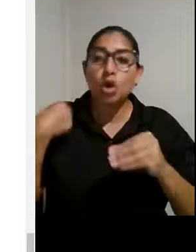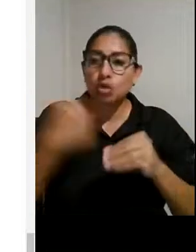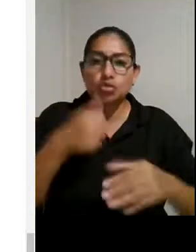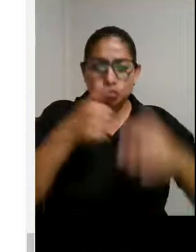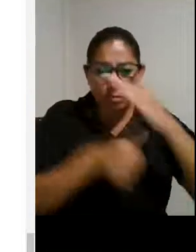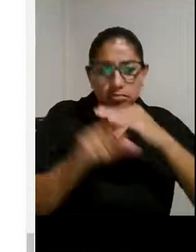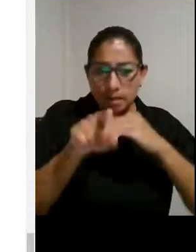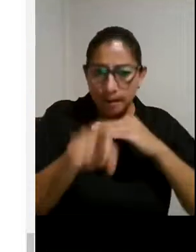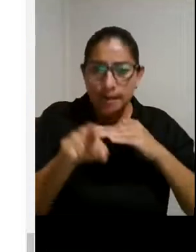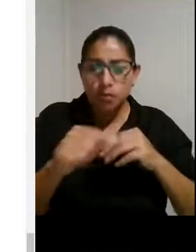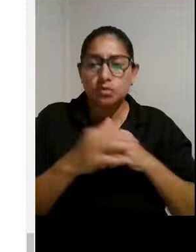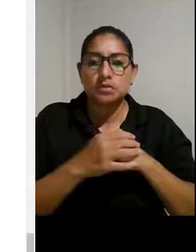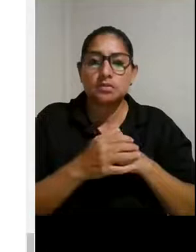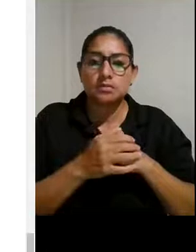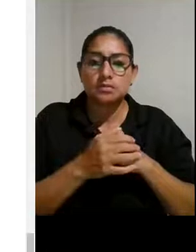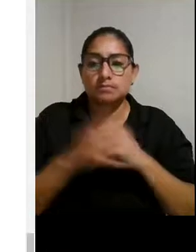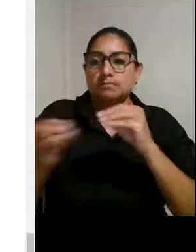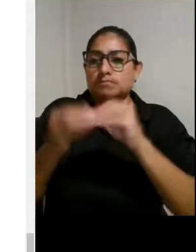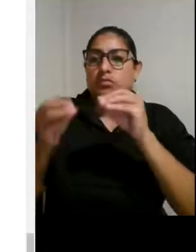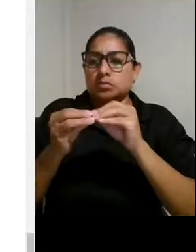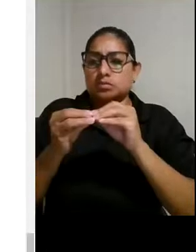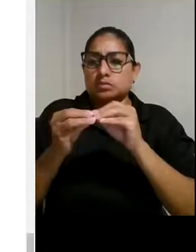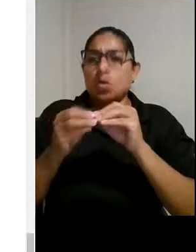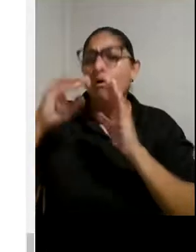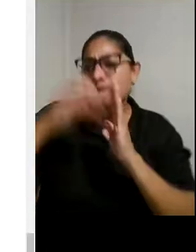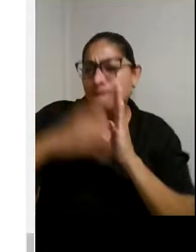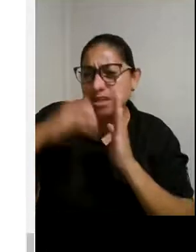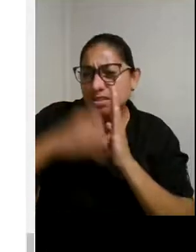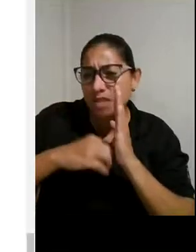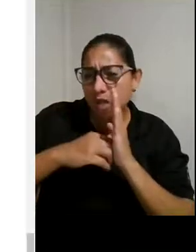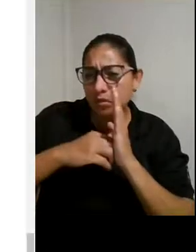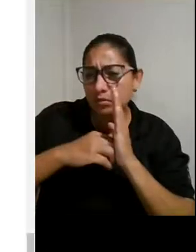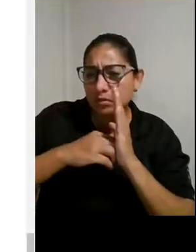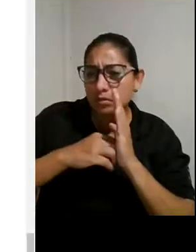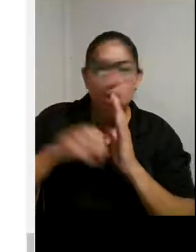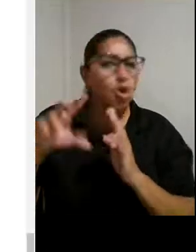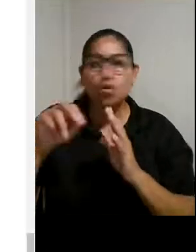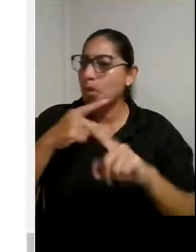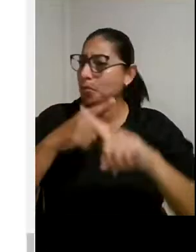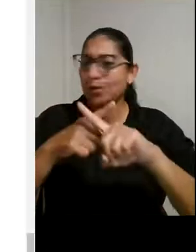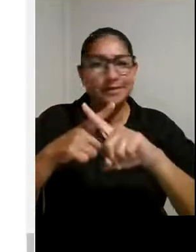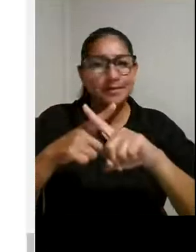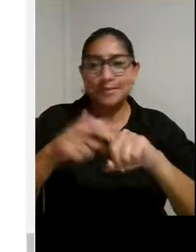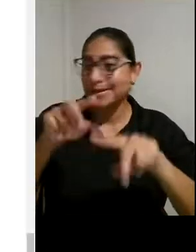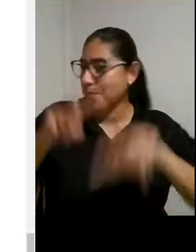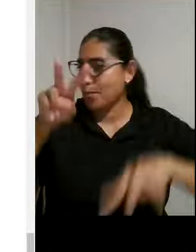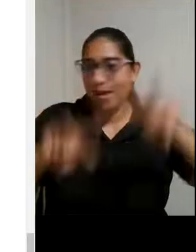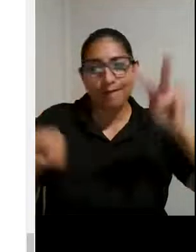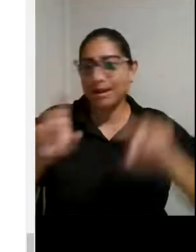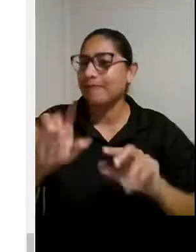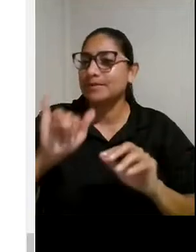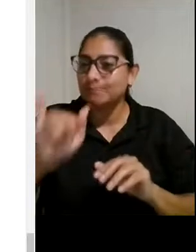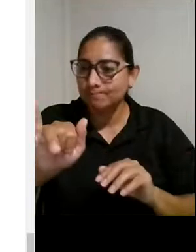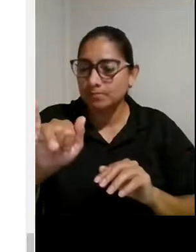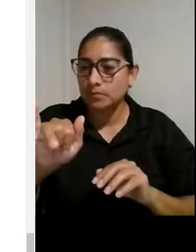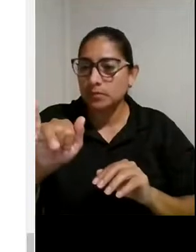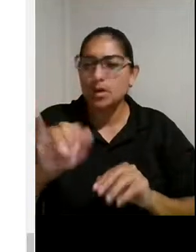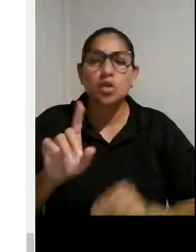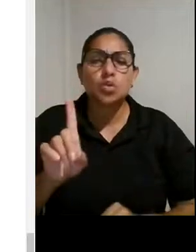tenemos sumando o restando, que no está multiplicándose por la variable, es